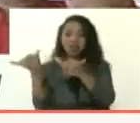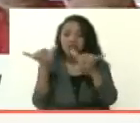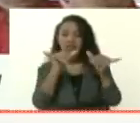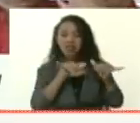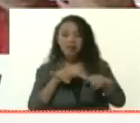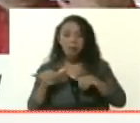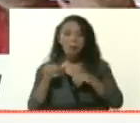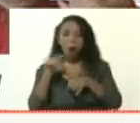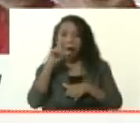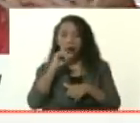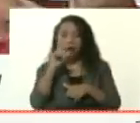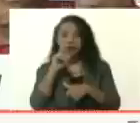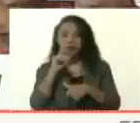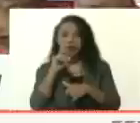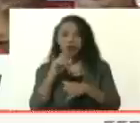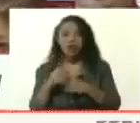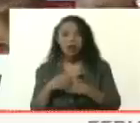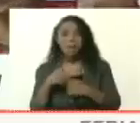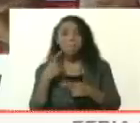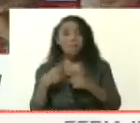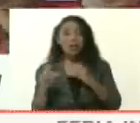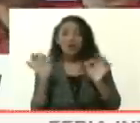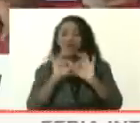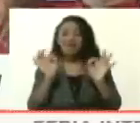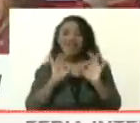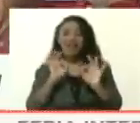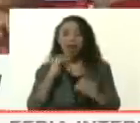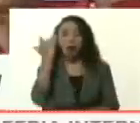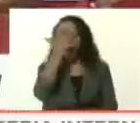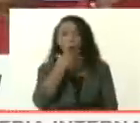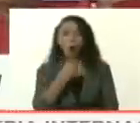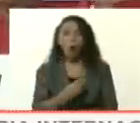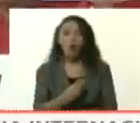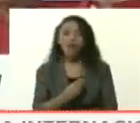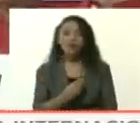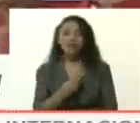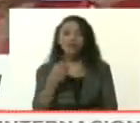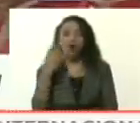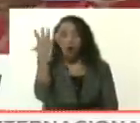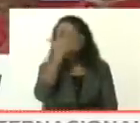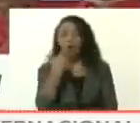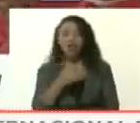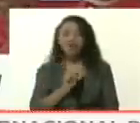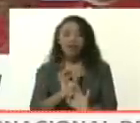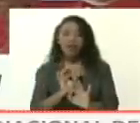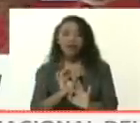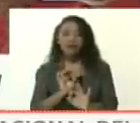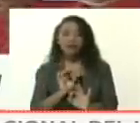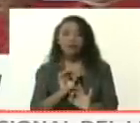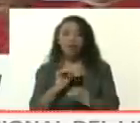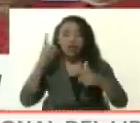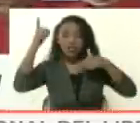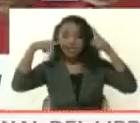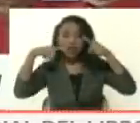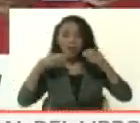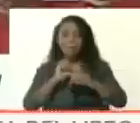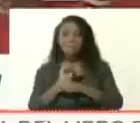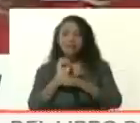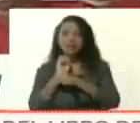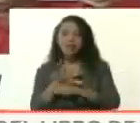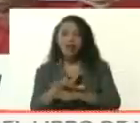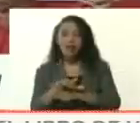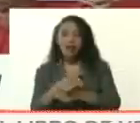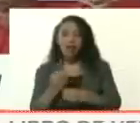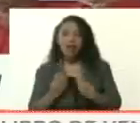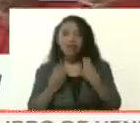compañeros que venían de la izquierda, pero no había juventud. No había juventud. Por eso el comandante Chávez envía el mensaje, entrega